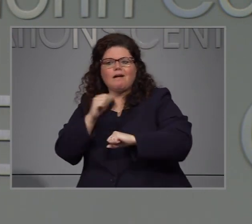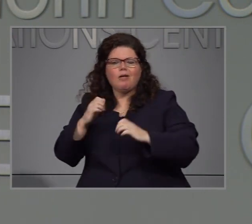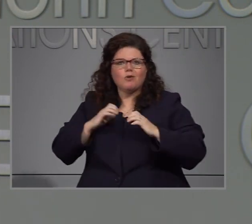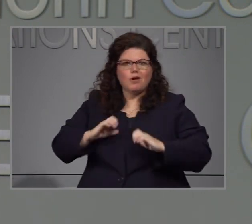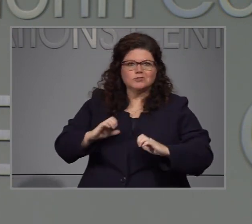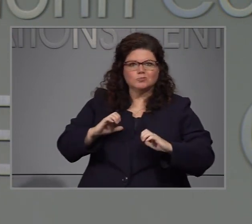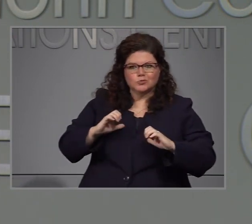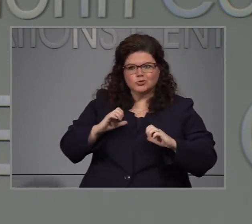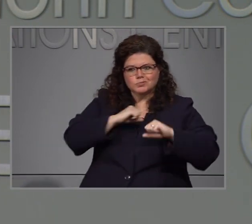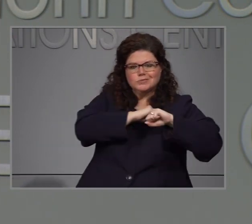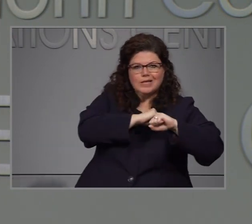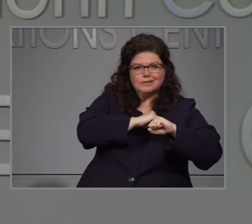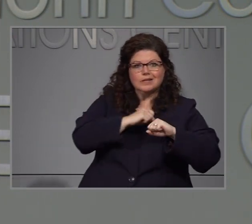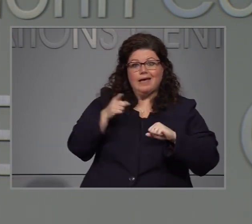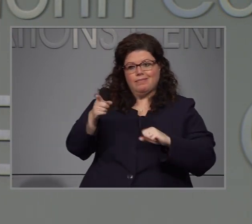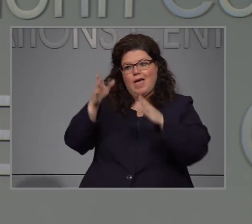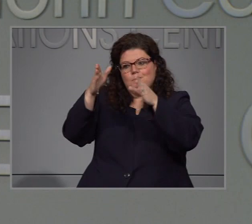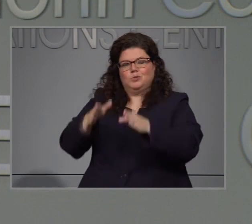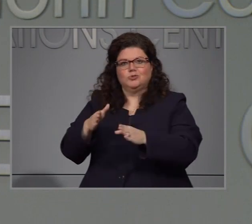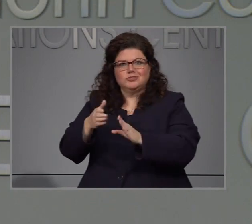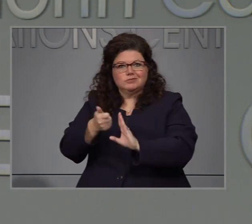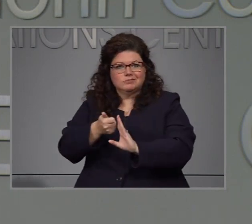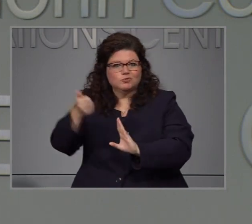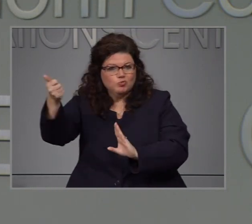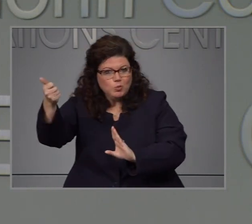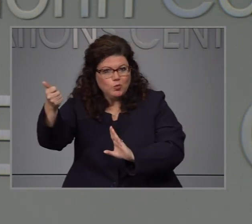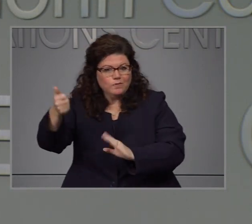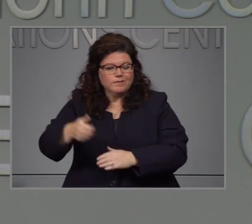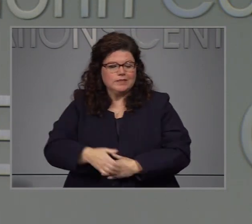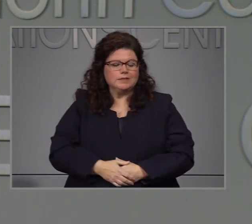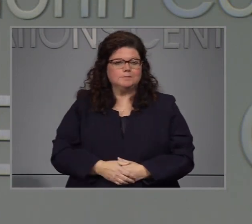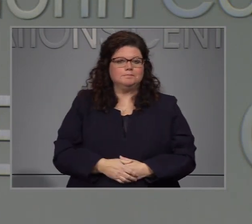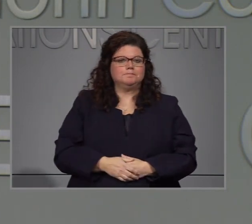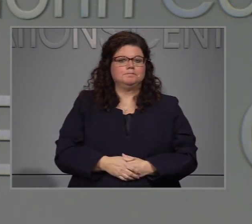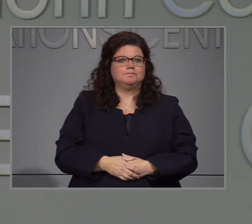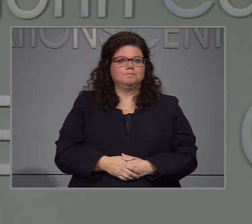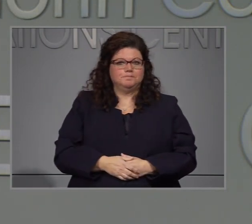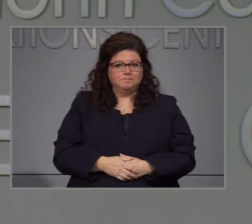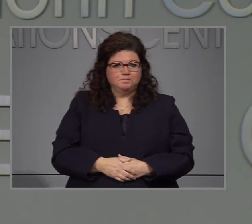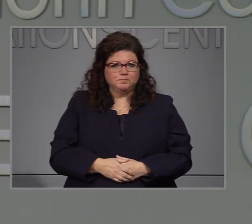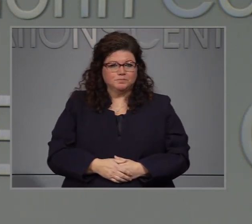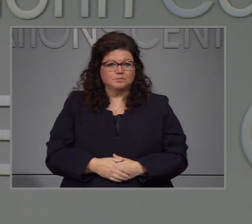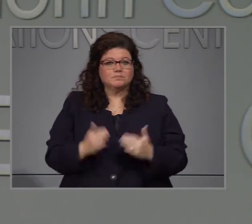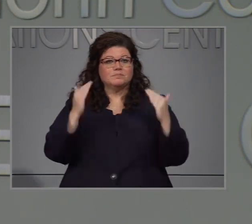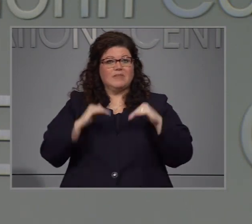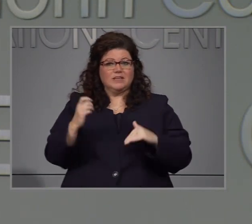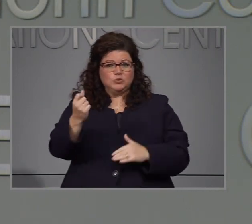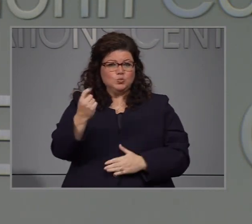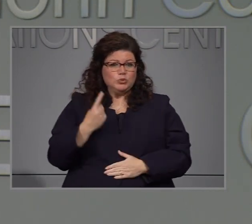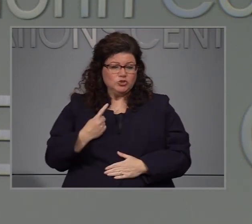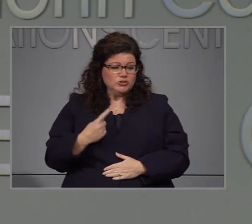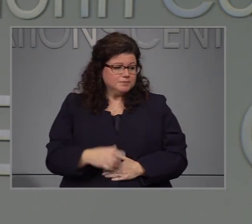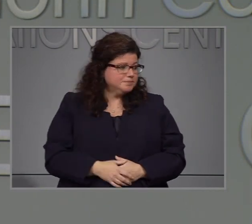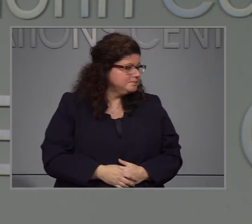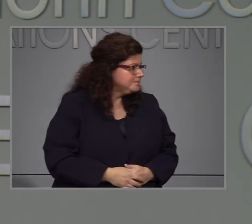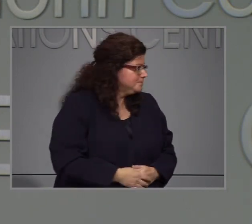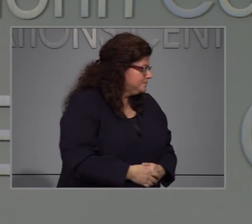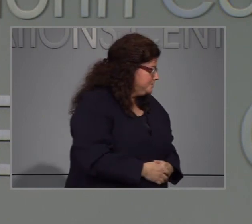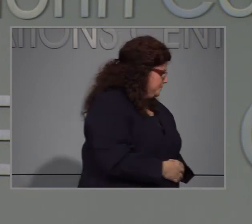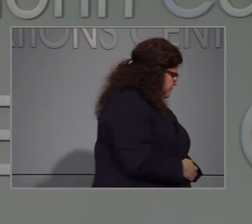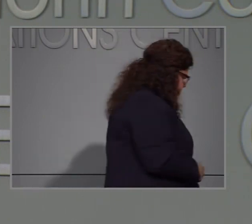cliente y quitar al cliente de ahí. Siguiente.